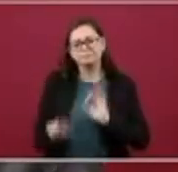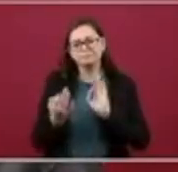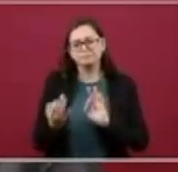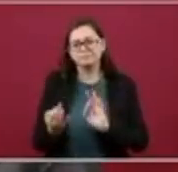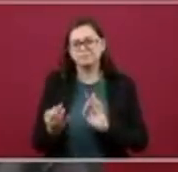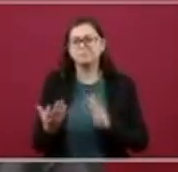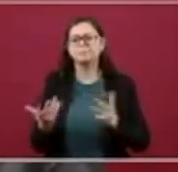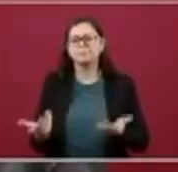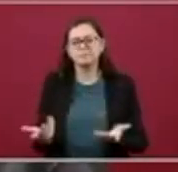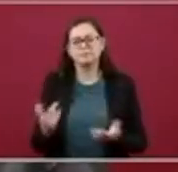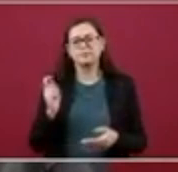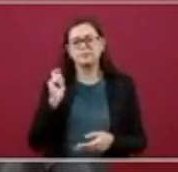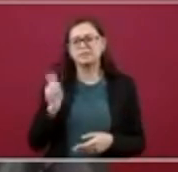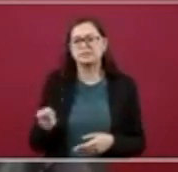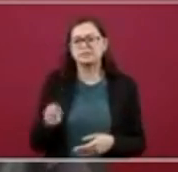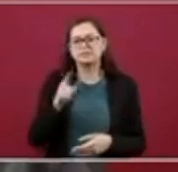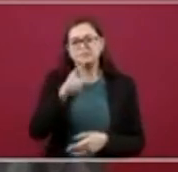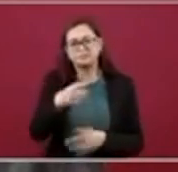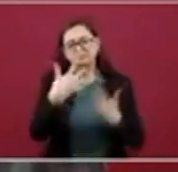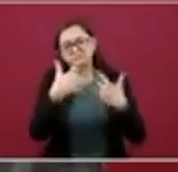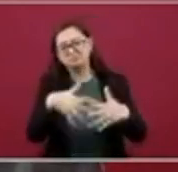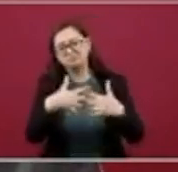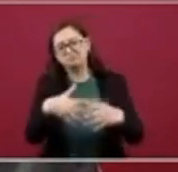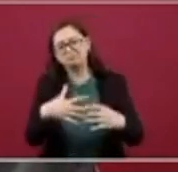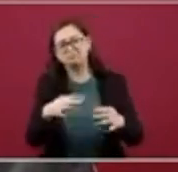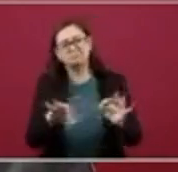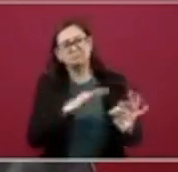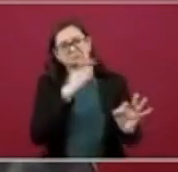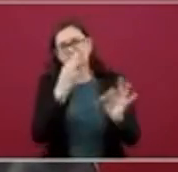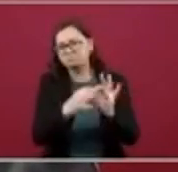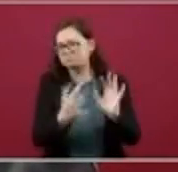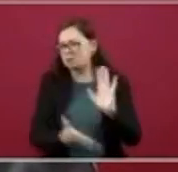con una inversión de alrededor de